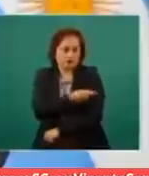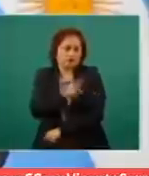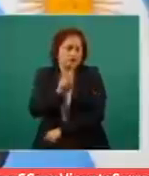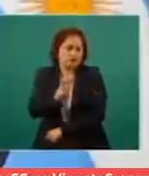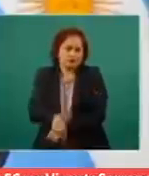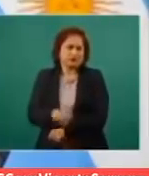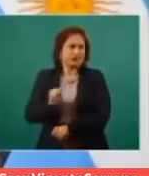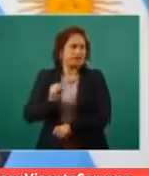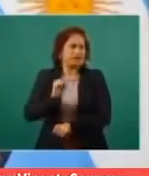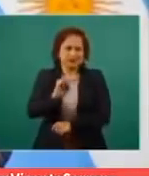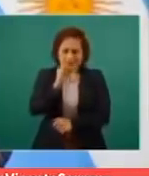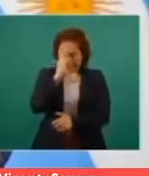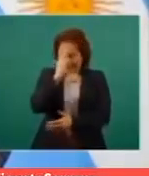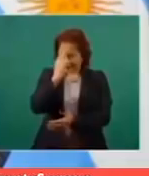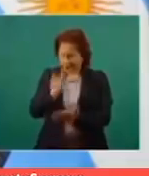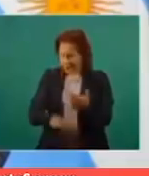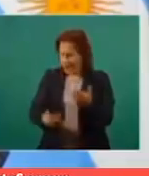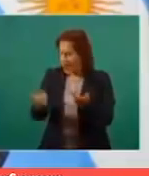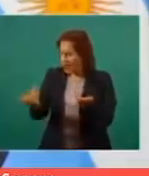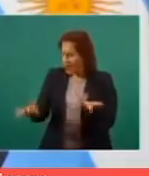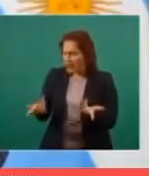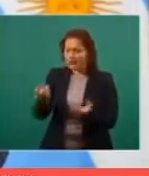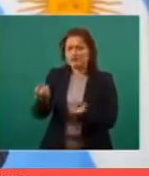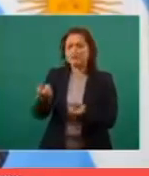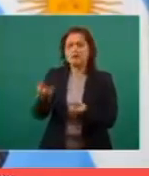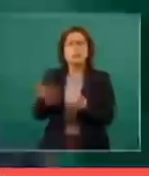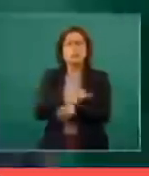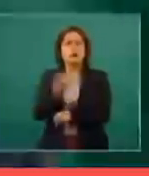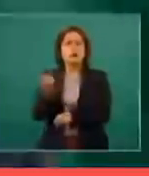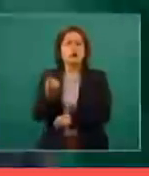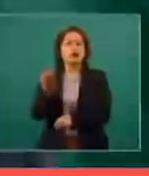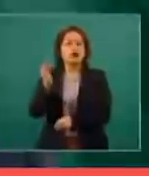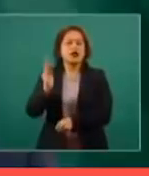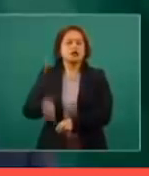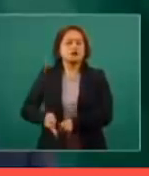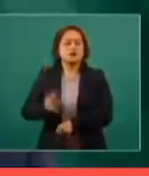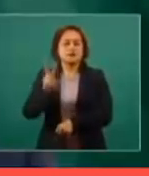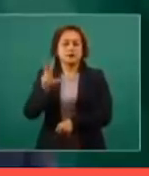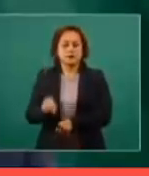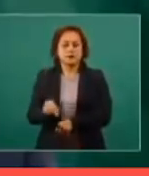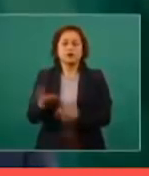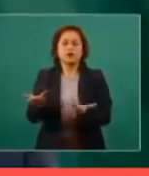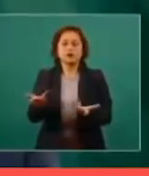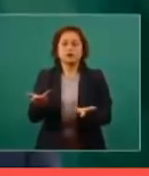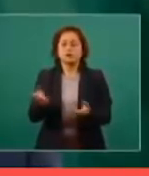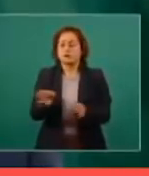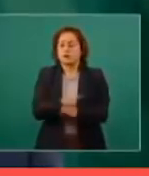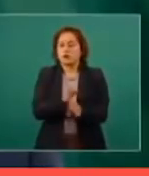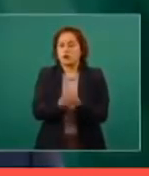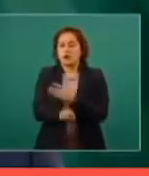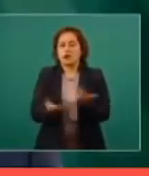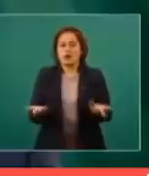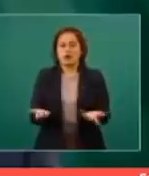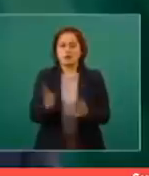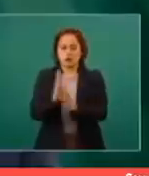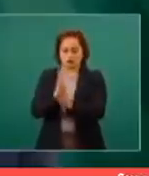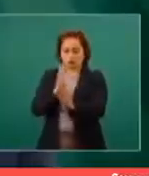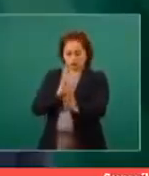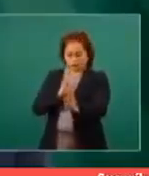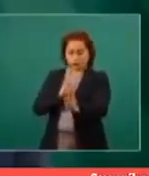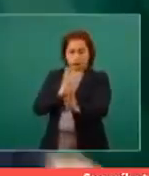en donde coinciden, tanto Andrés Manuel como Alberto en recuperar